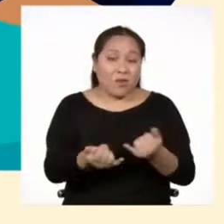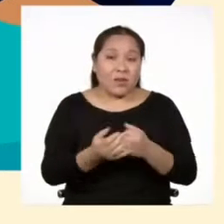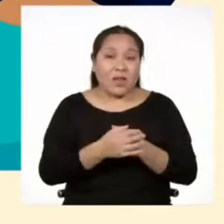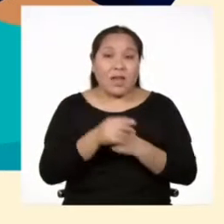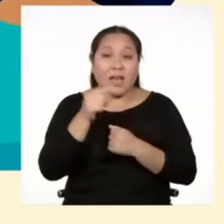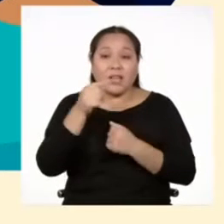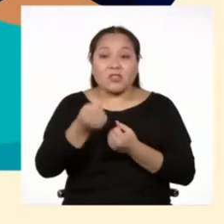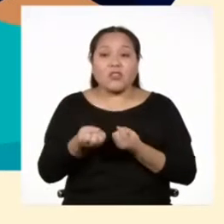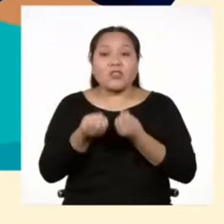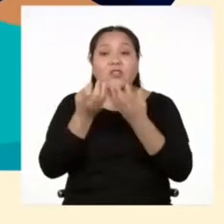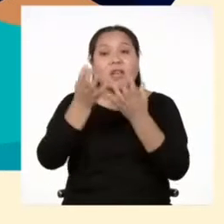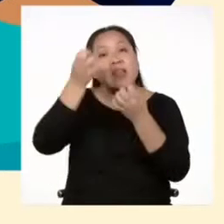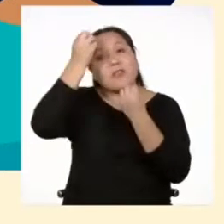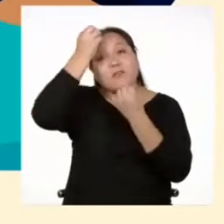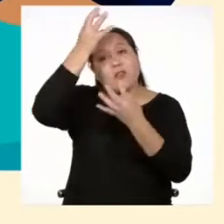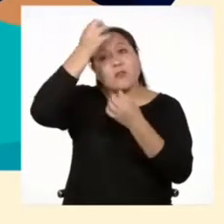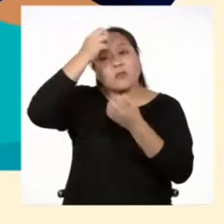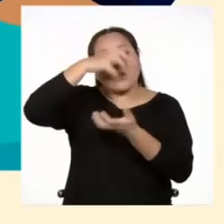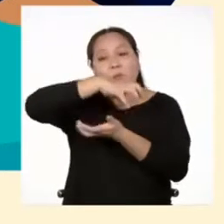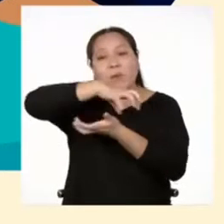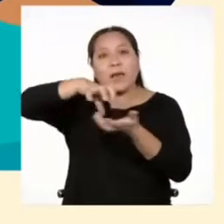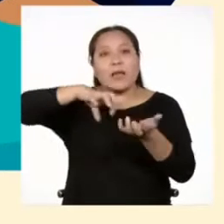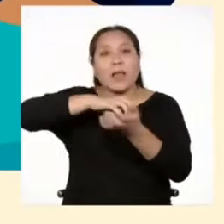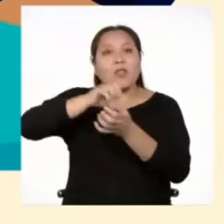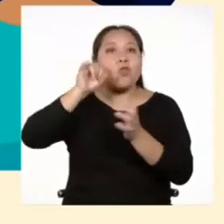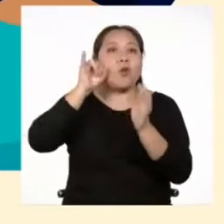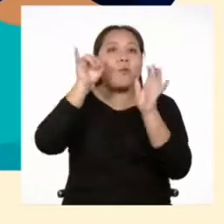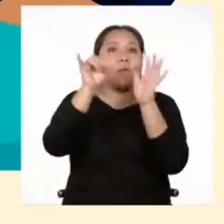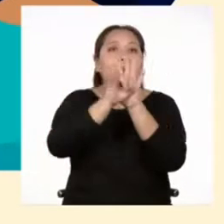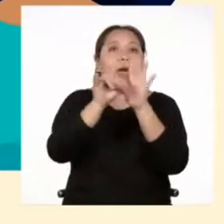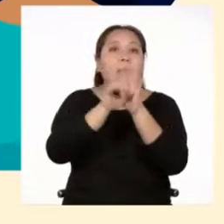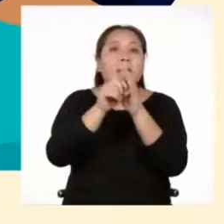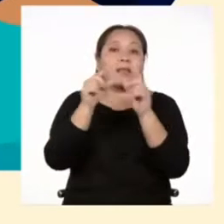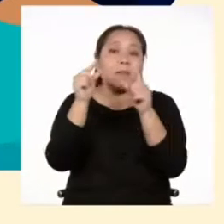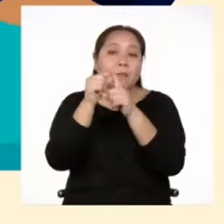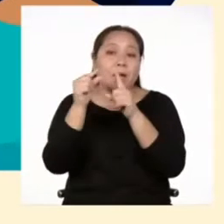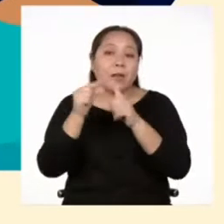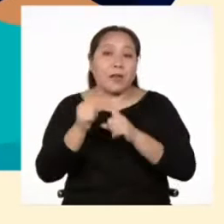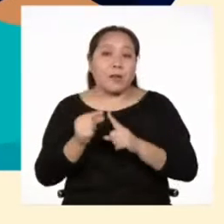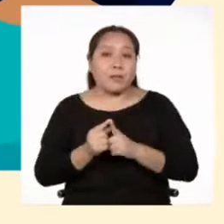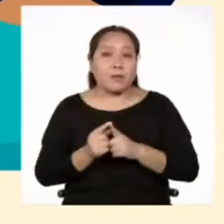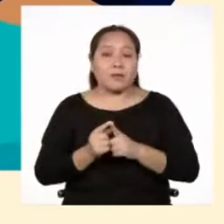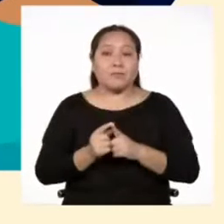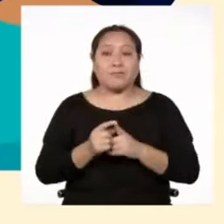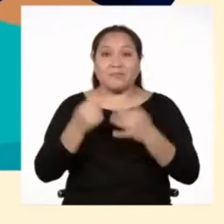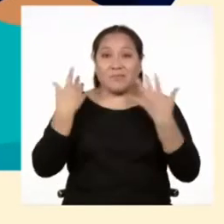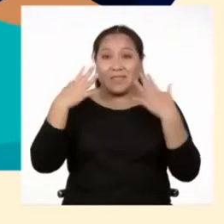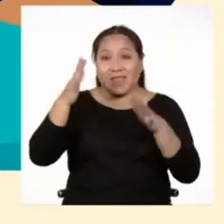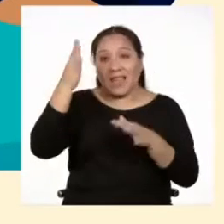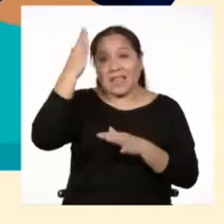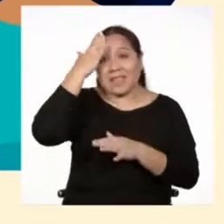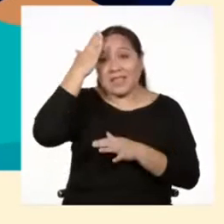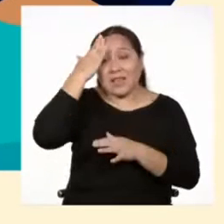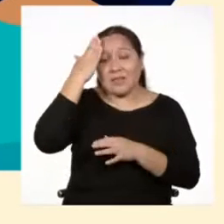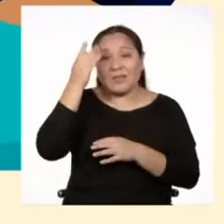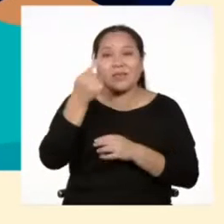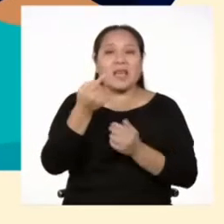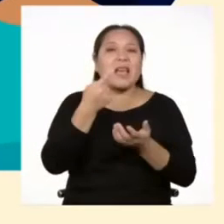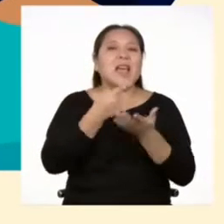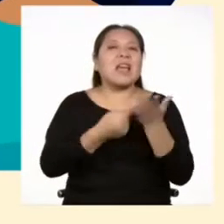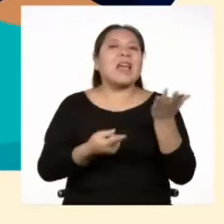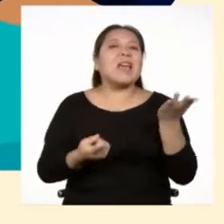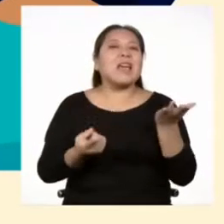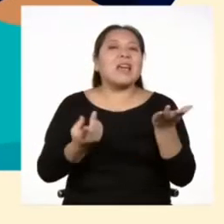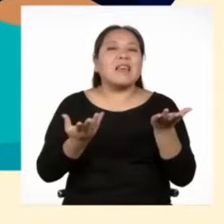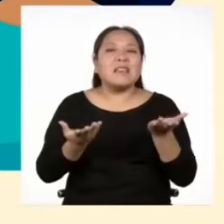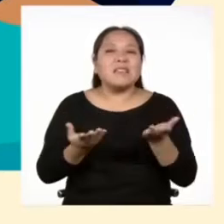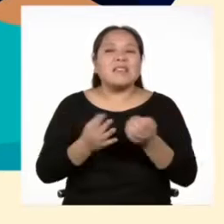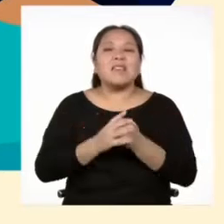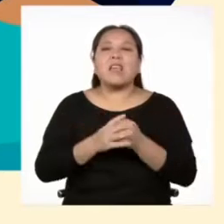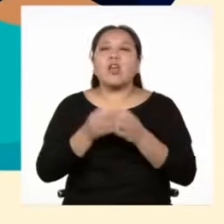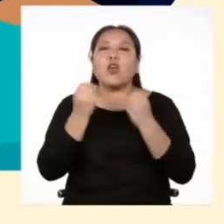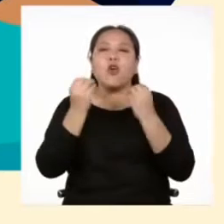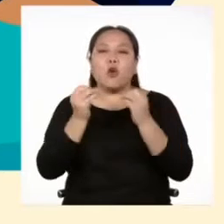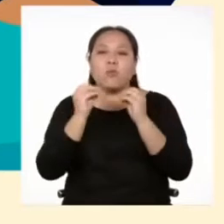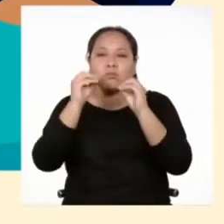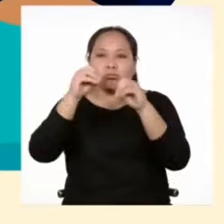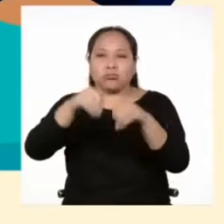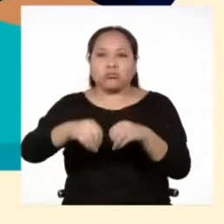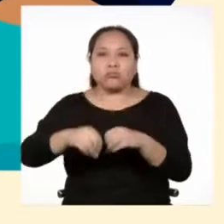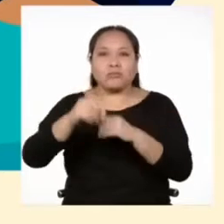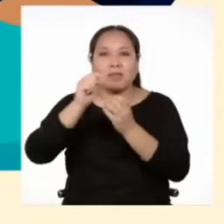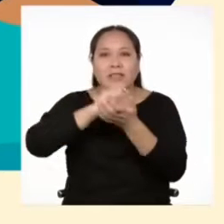brindan información combinando imágenes y textos. Bien, ya sabemos entonces qué es y cómo es un texto